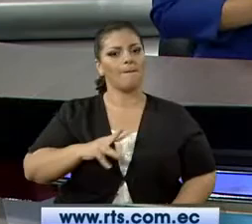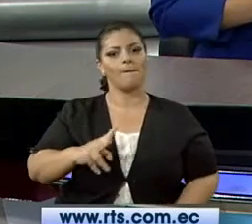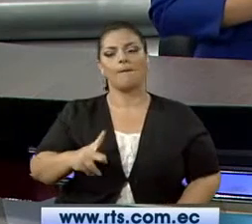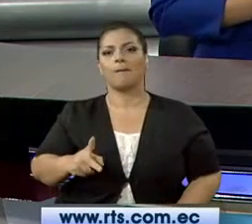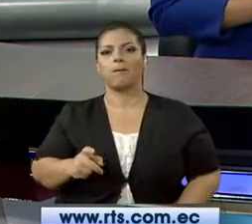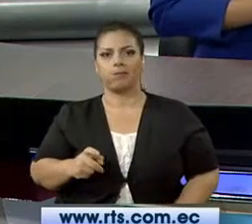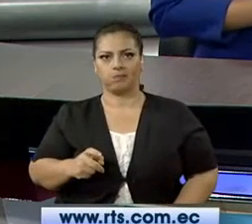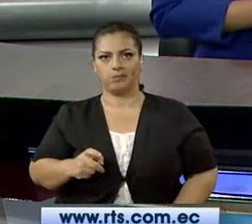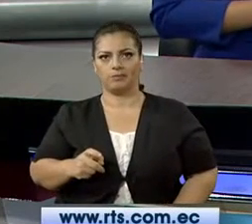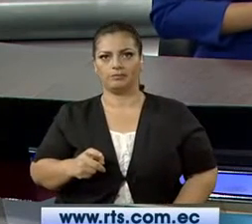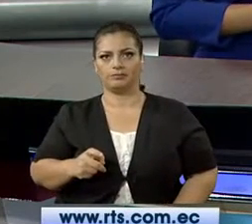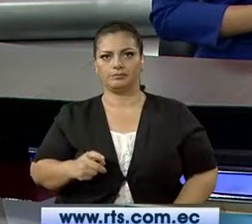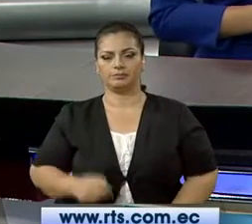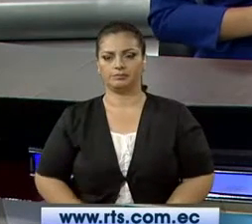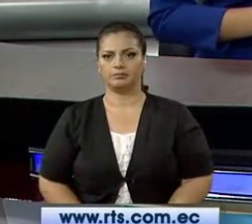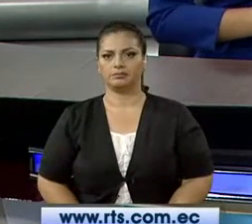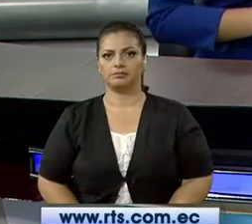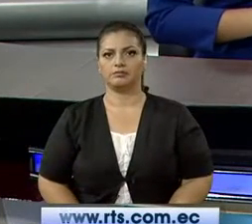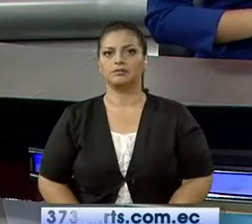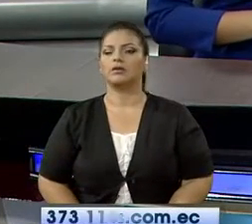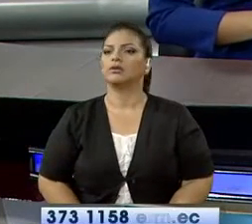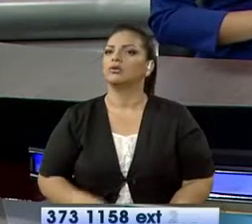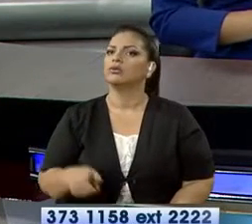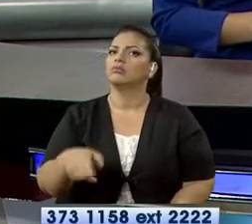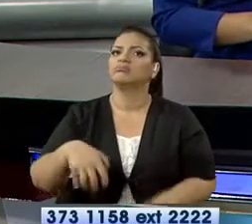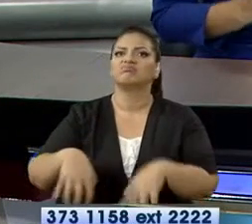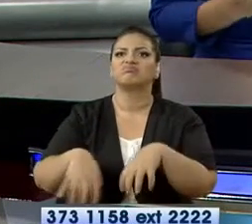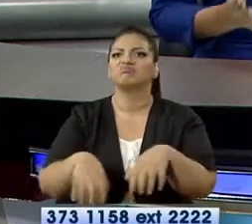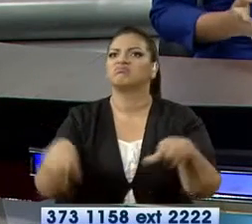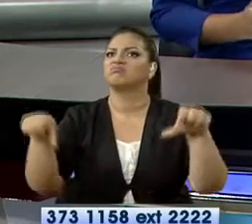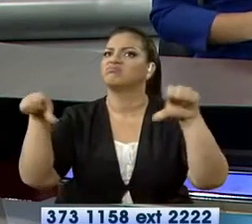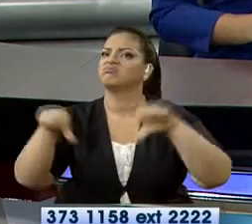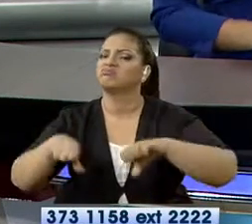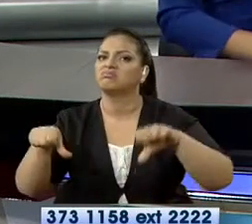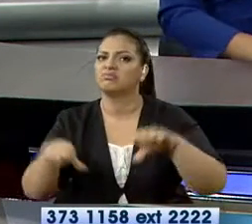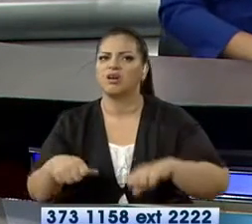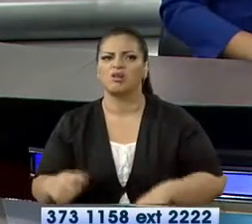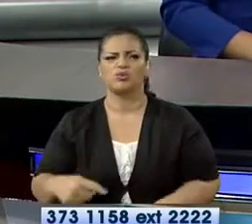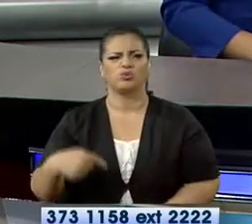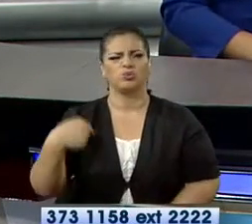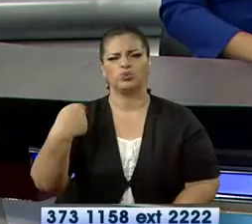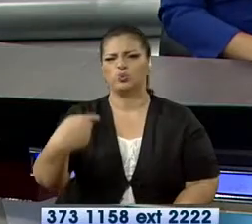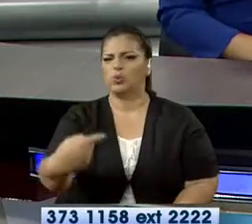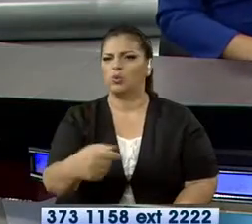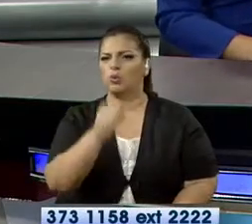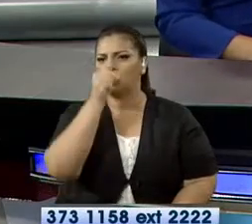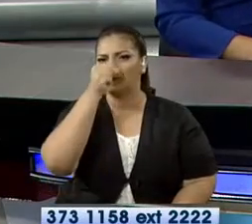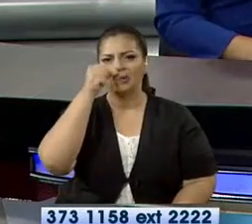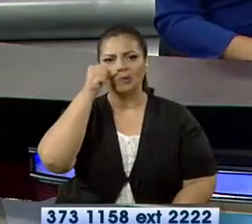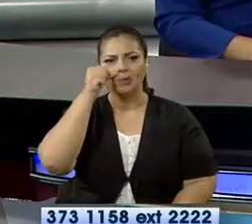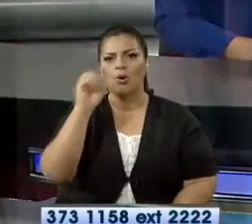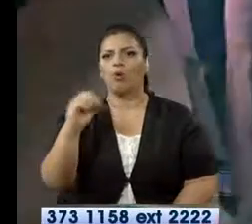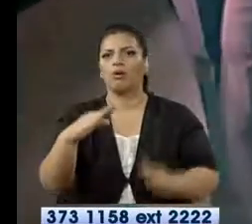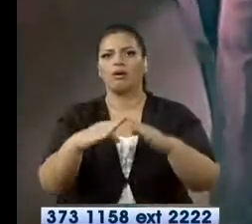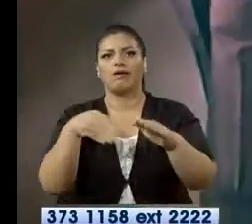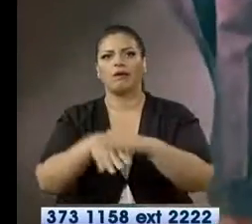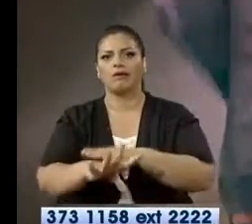vecinos aseguran que esta actividad se ha convertido en su batalla diaria. Luxiola Salazar con los detalles.